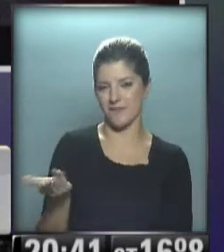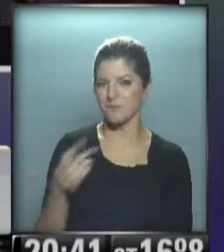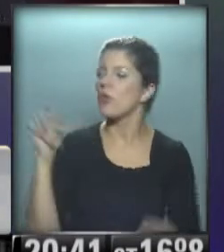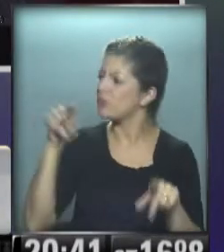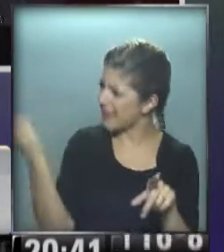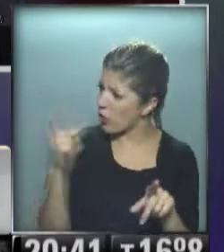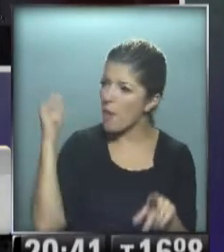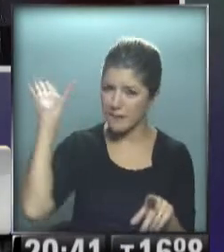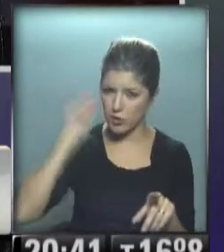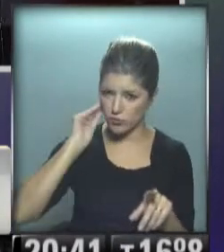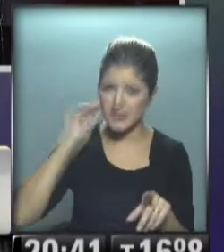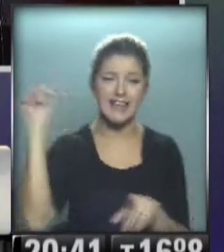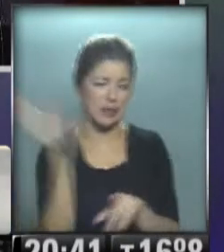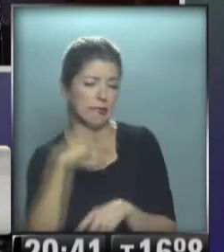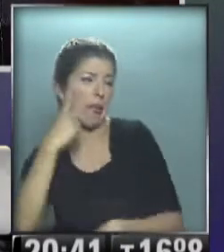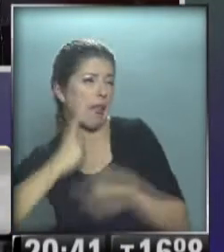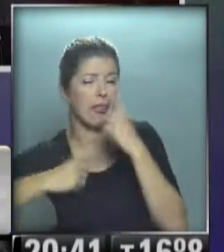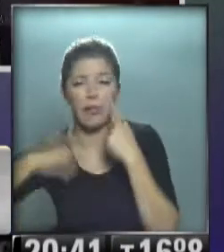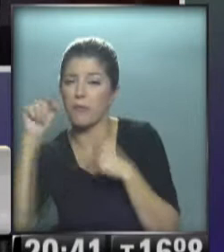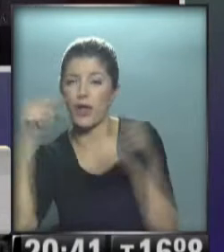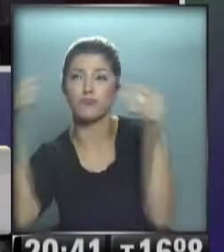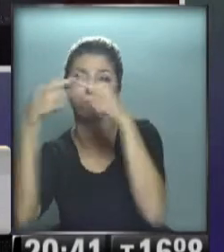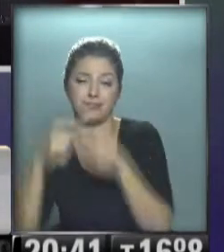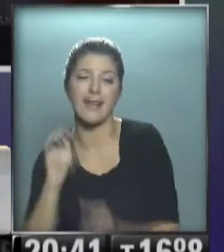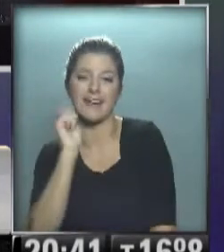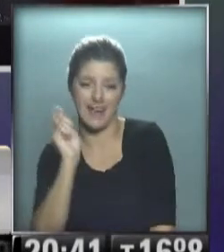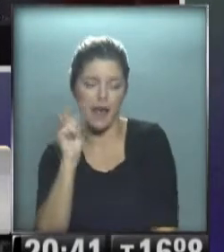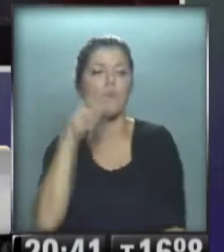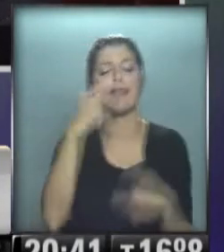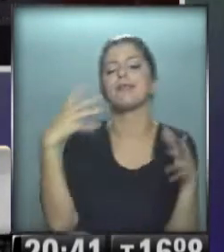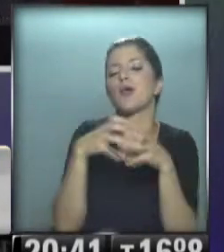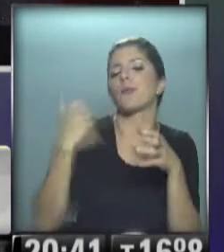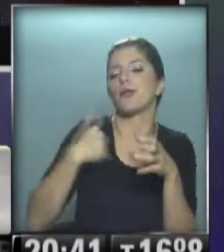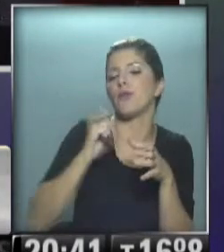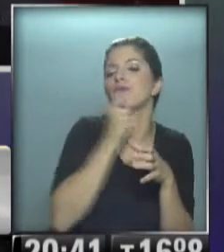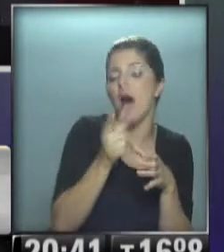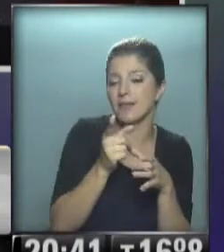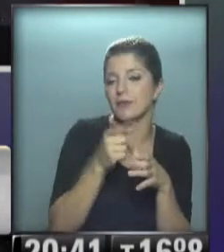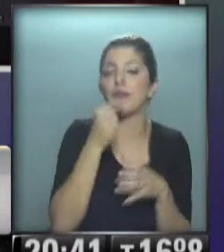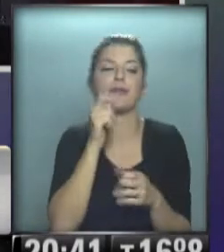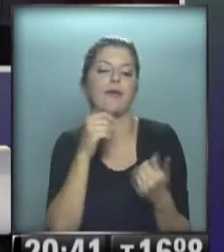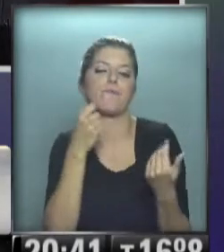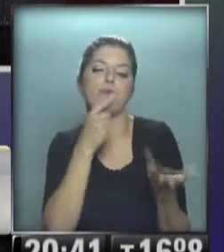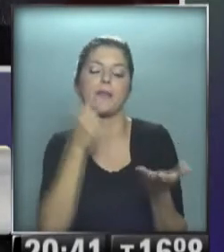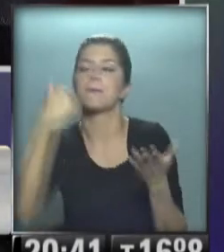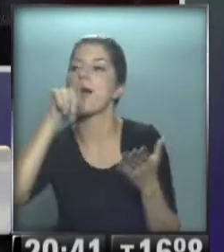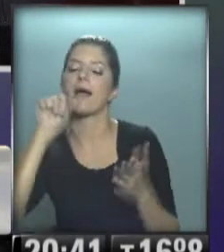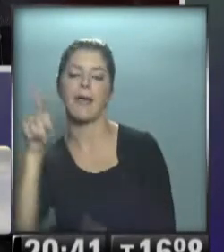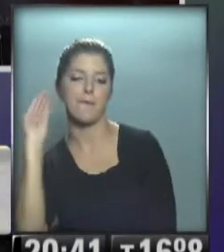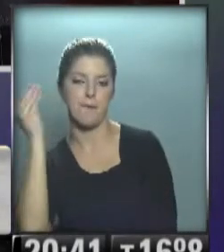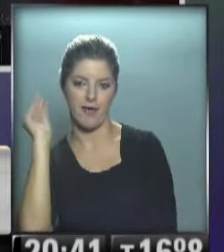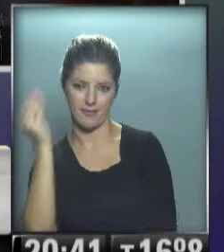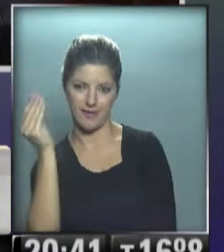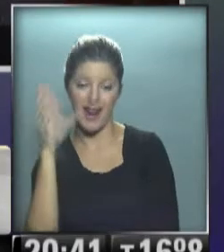¿me escuchan? Llorando por el fixture que le tocó al equipo de Isabela, llorando porque Argentina tiene el camino más allanado, por lo menos hasta